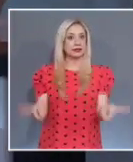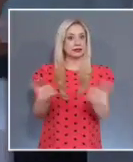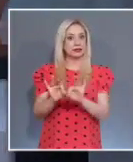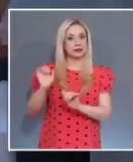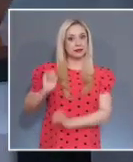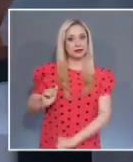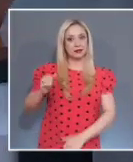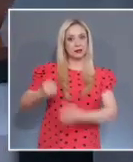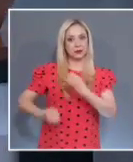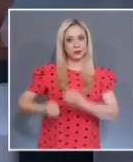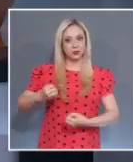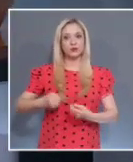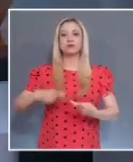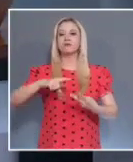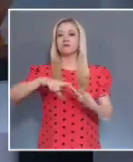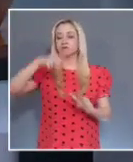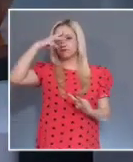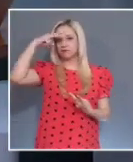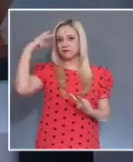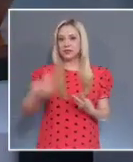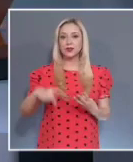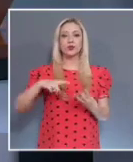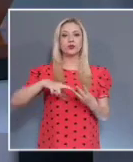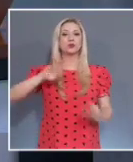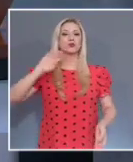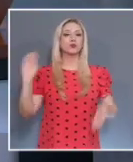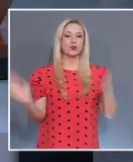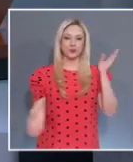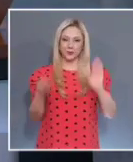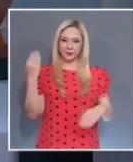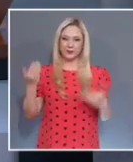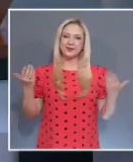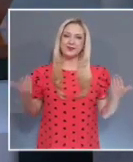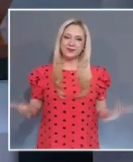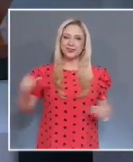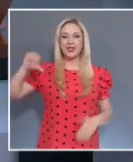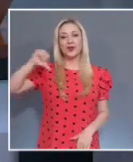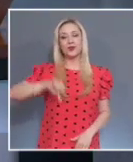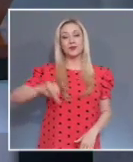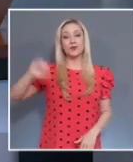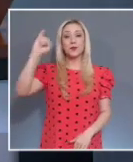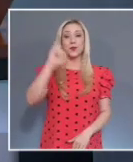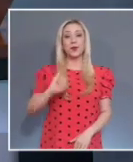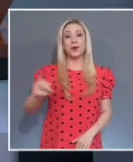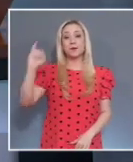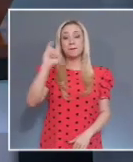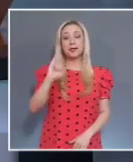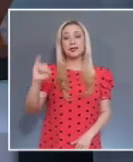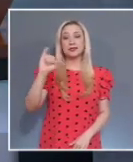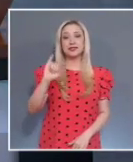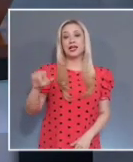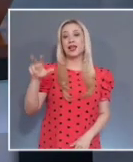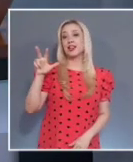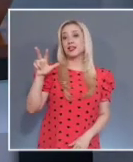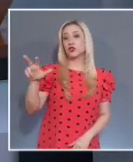más relevante de México y de todo el mundo. Hoy que ya es jueves 18 de mayo